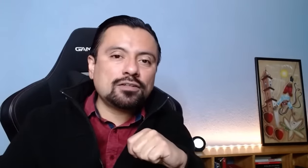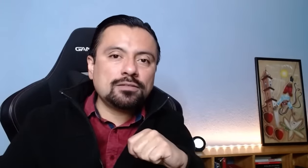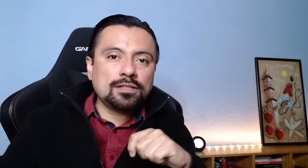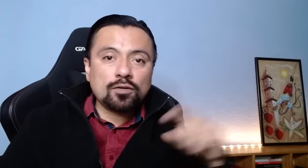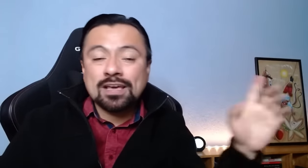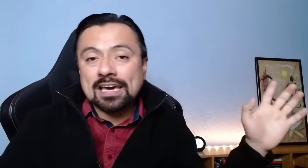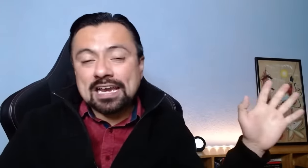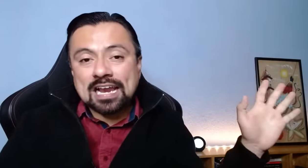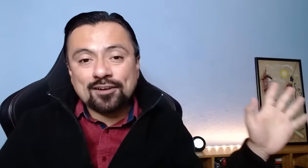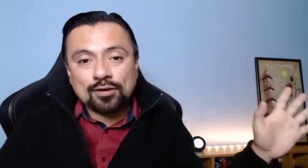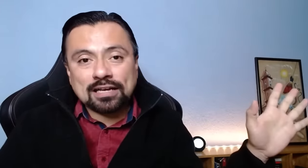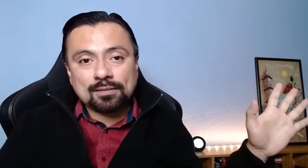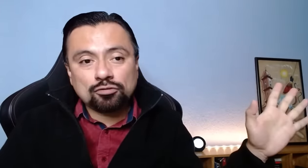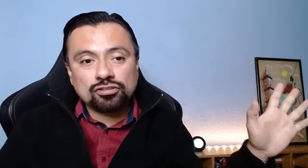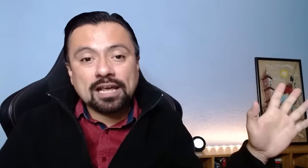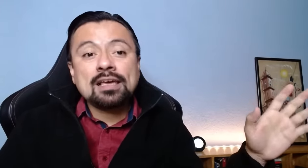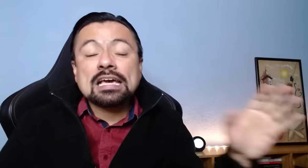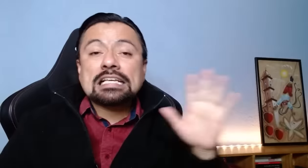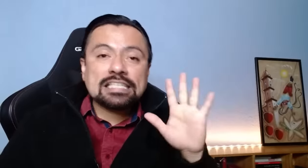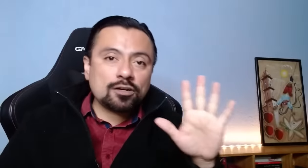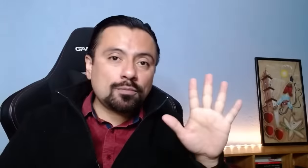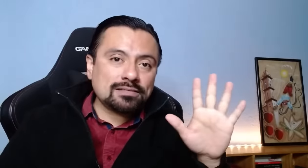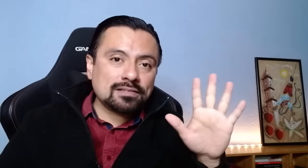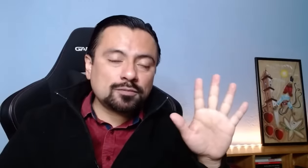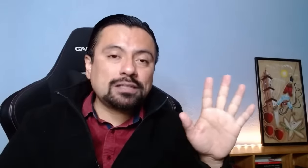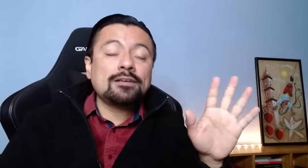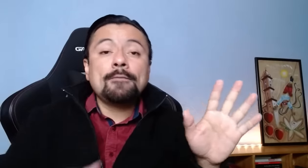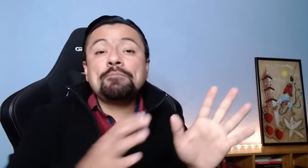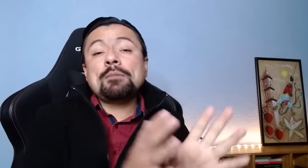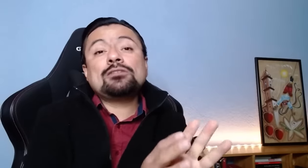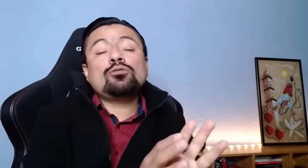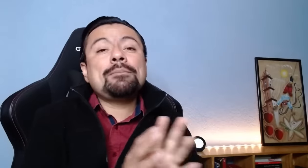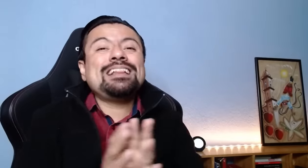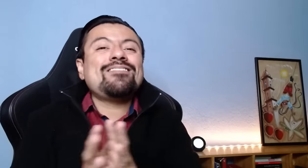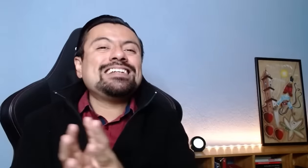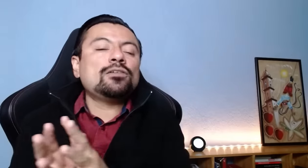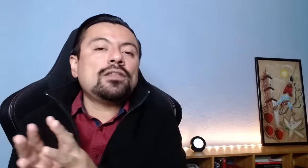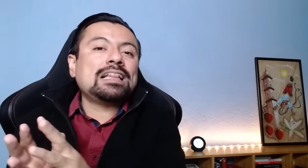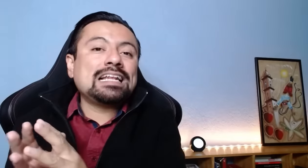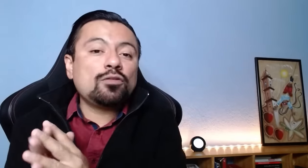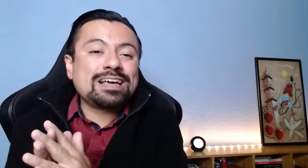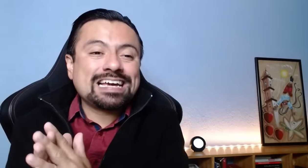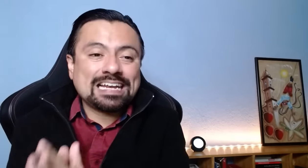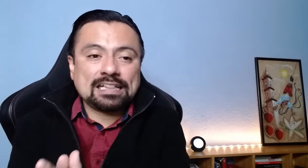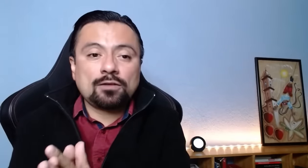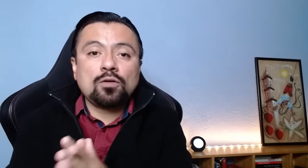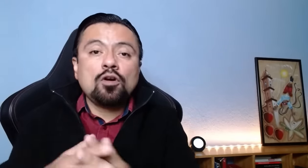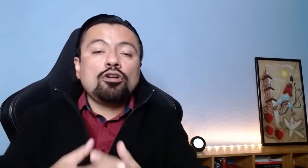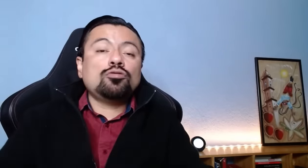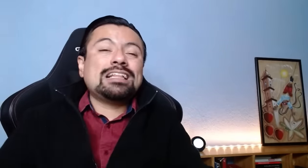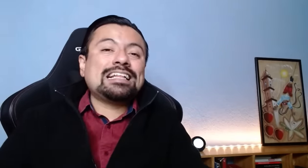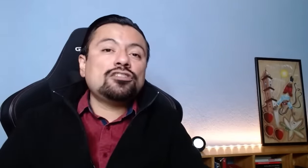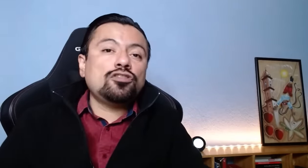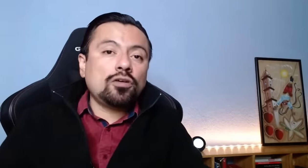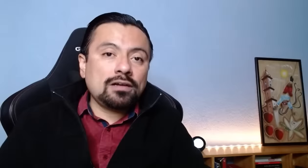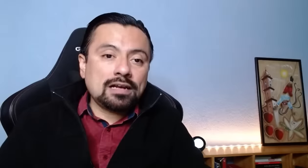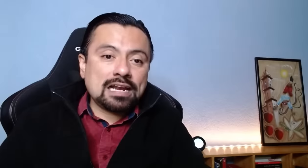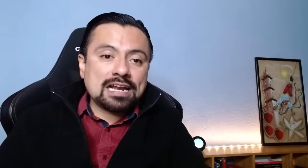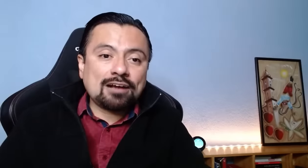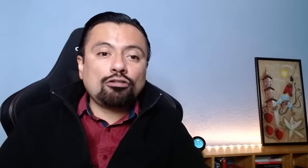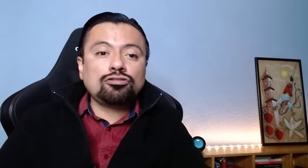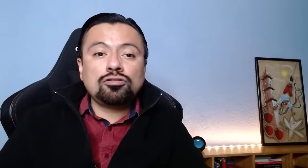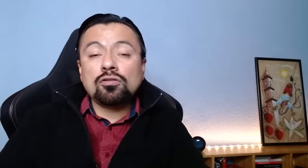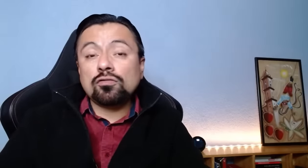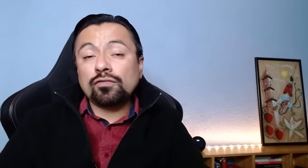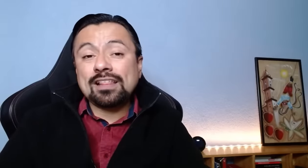de haber sido exhibido en la lona que te mostré y 5 meses después de presuntamente haber sido detenido en Querétaro. Su detención